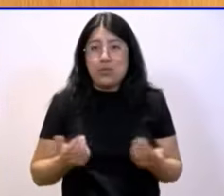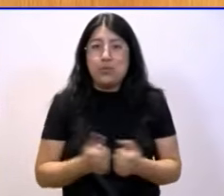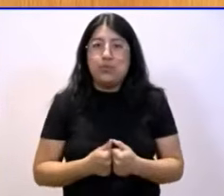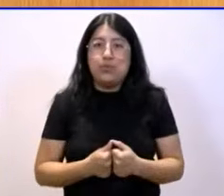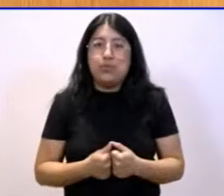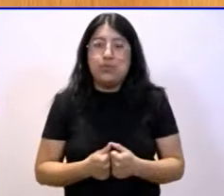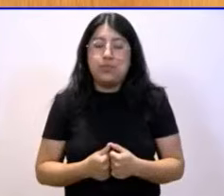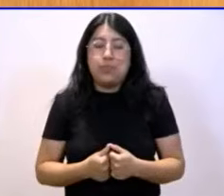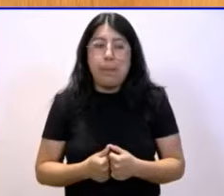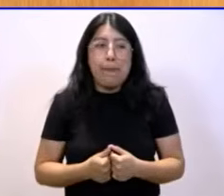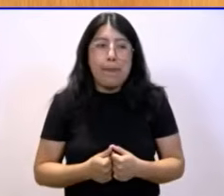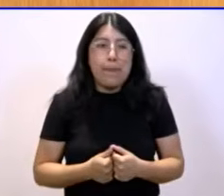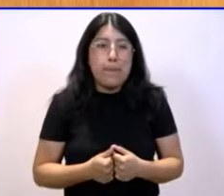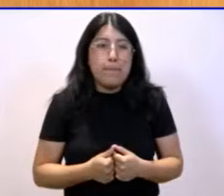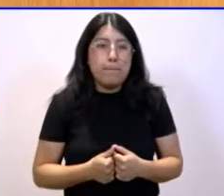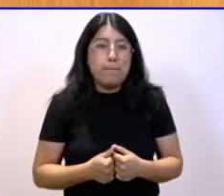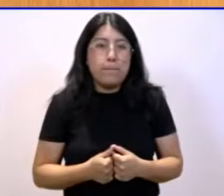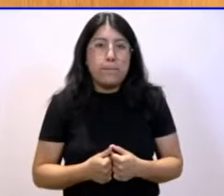pública.